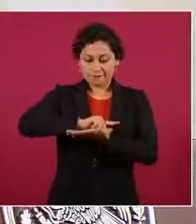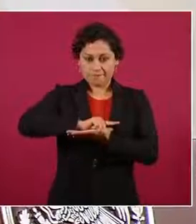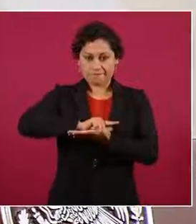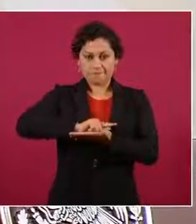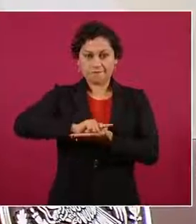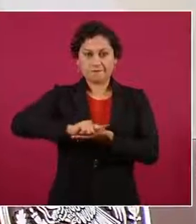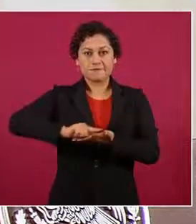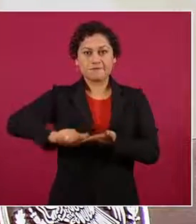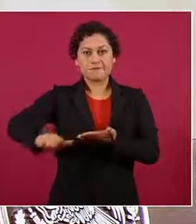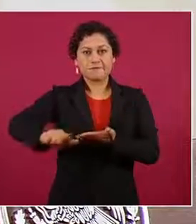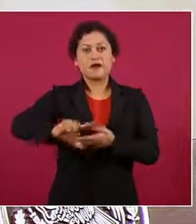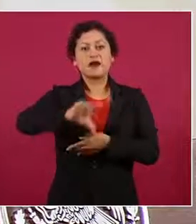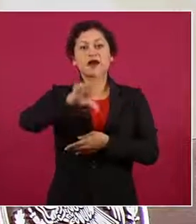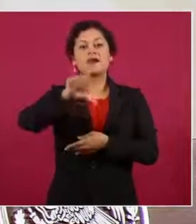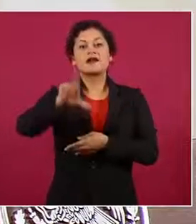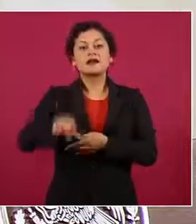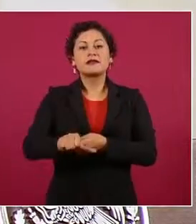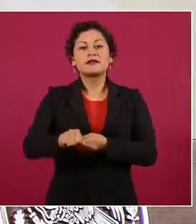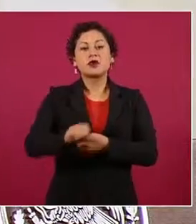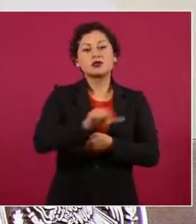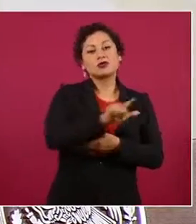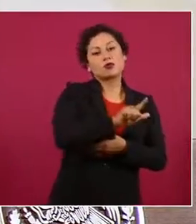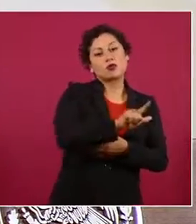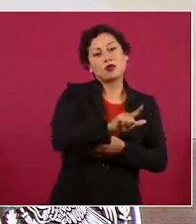y regrese el próximo domingo.